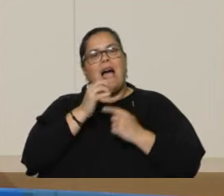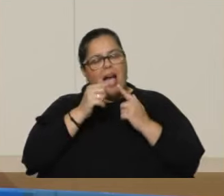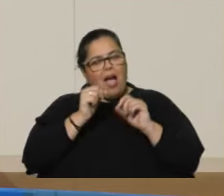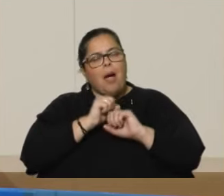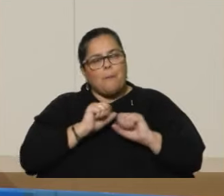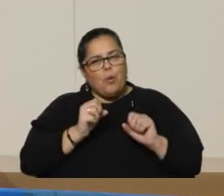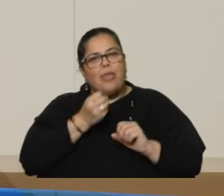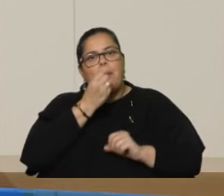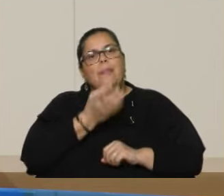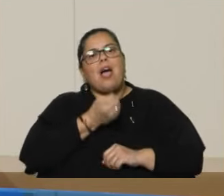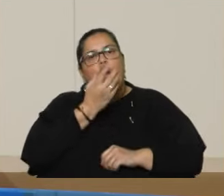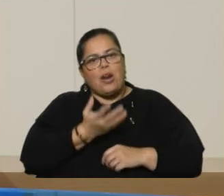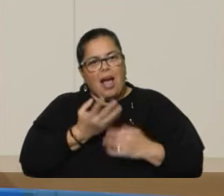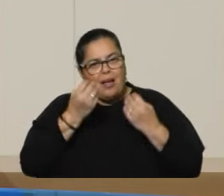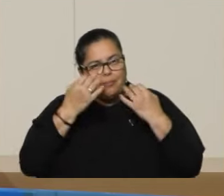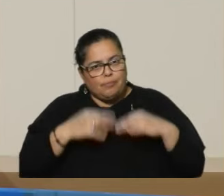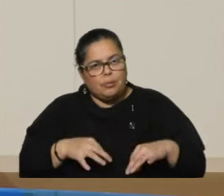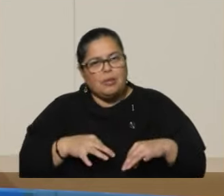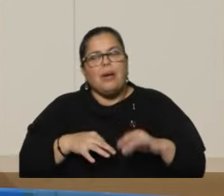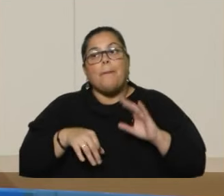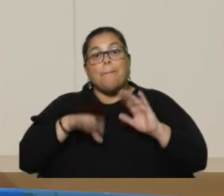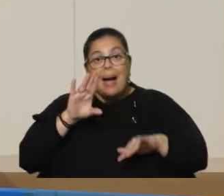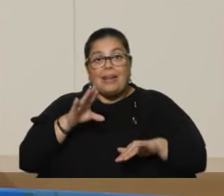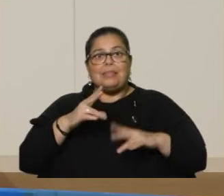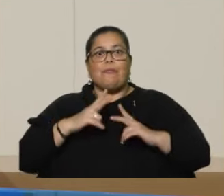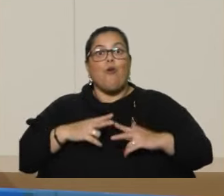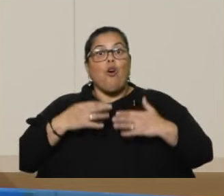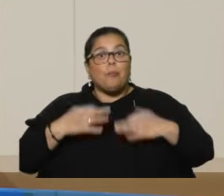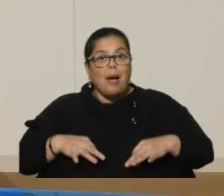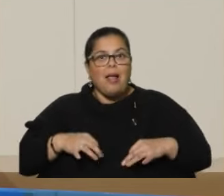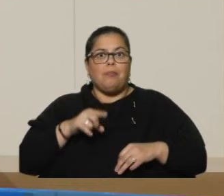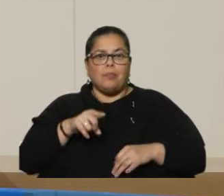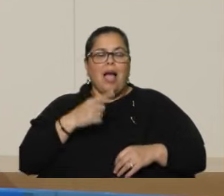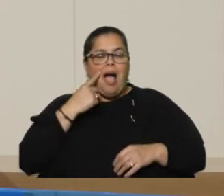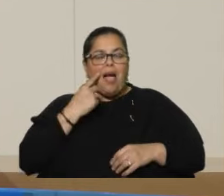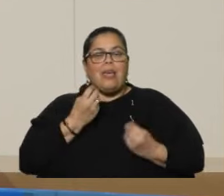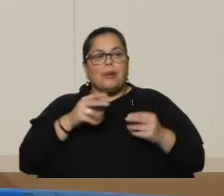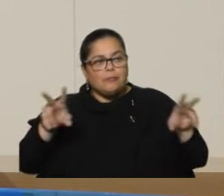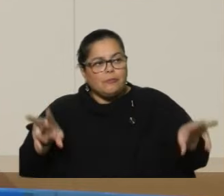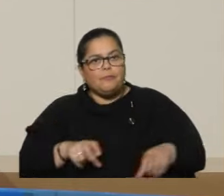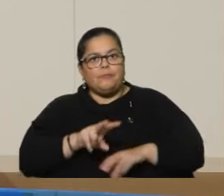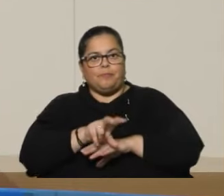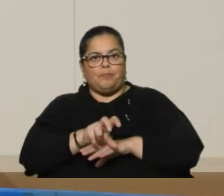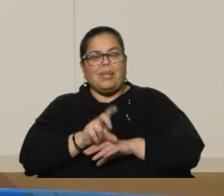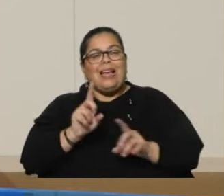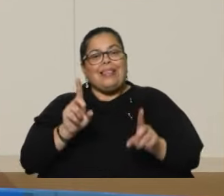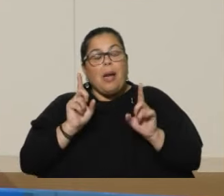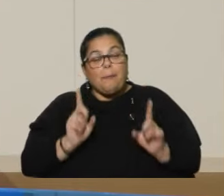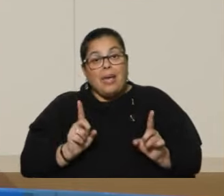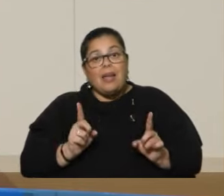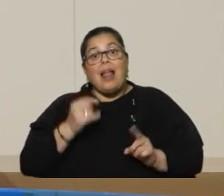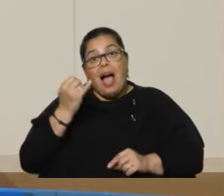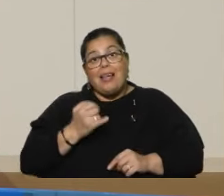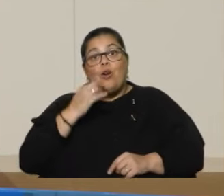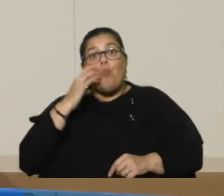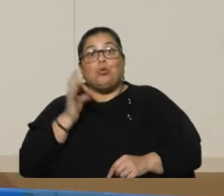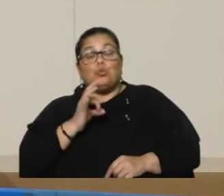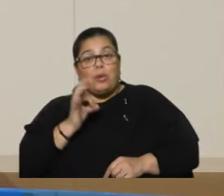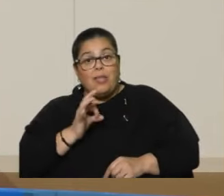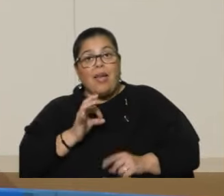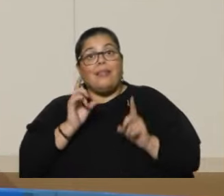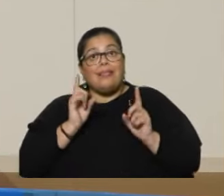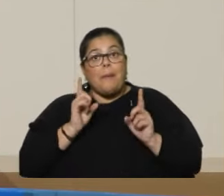la formalidad de lo que se la mejoró en este gobierno, y ahí eso tiene un impacto fiscal. Estamos diciendo que hay una oportunidad para dar mejoras de eficiencia